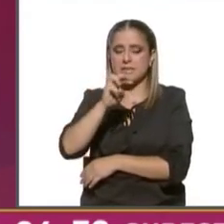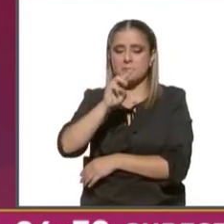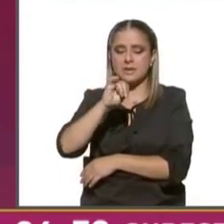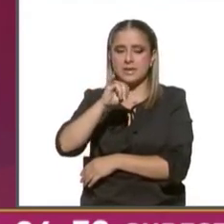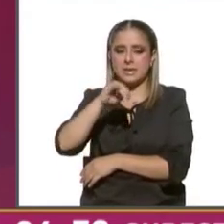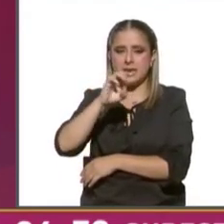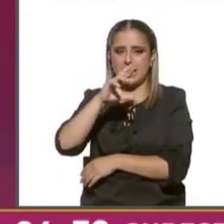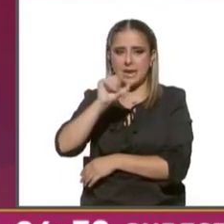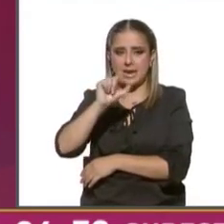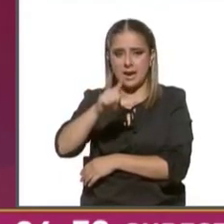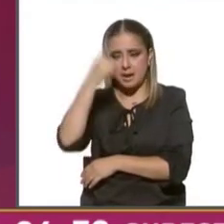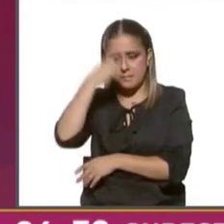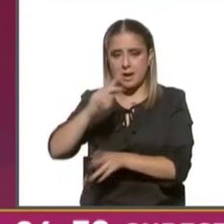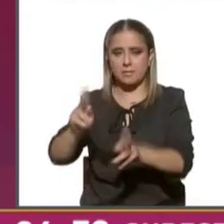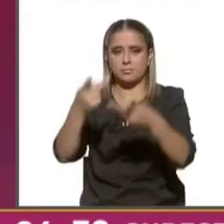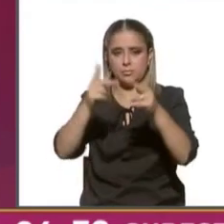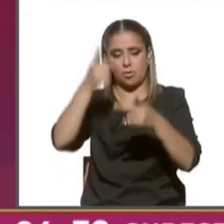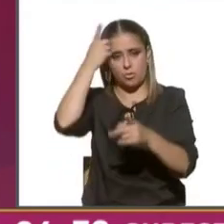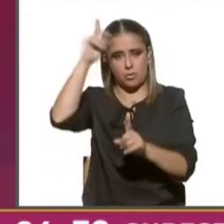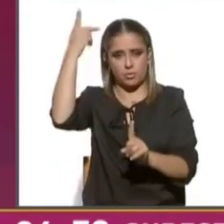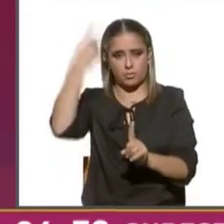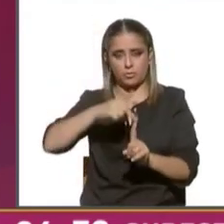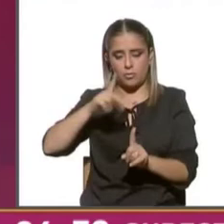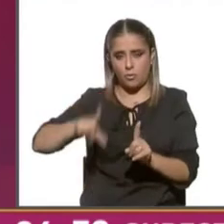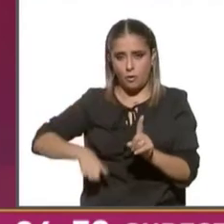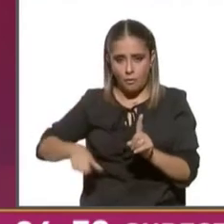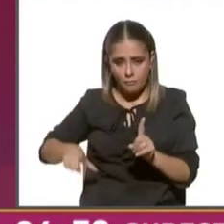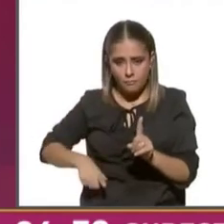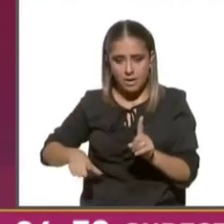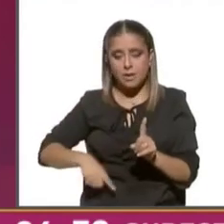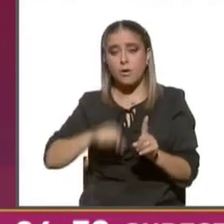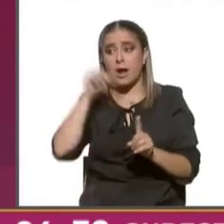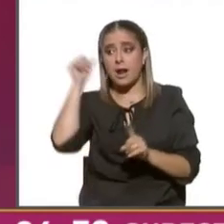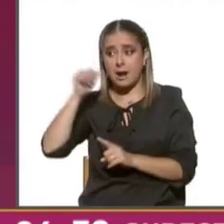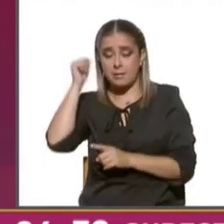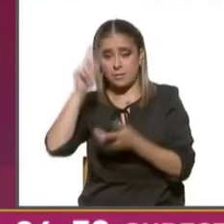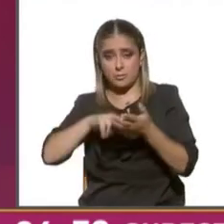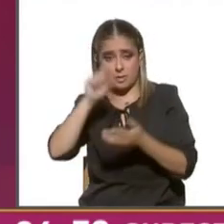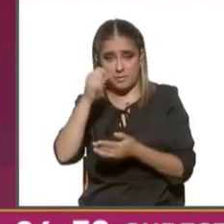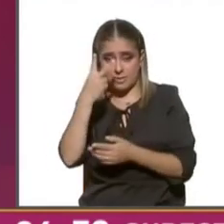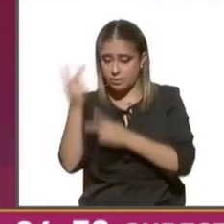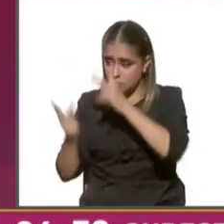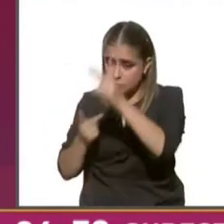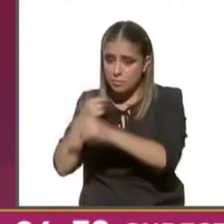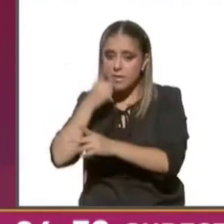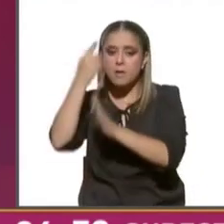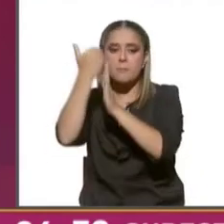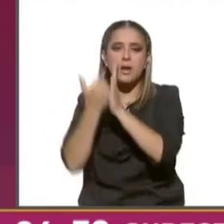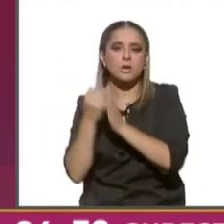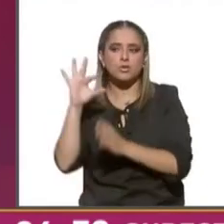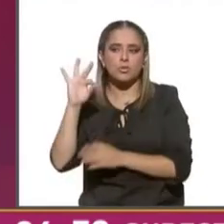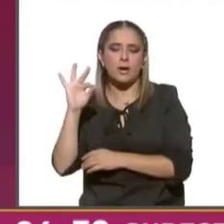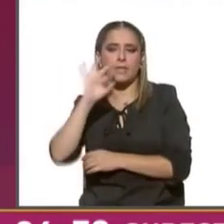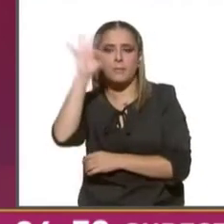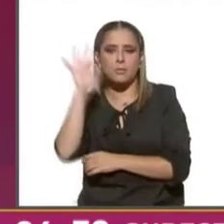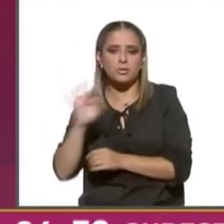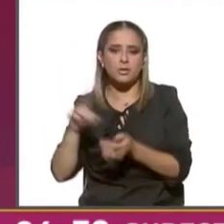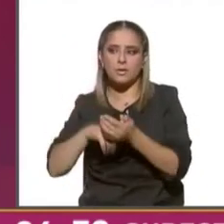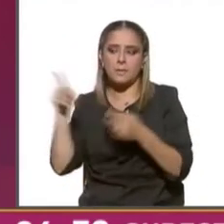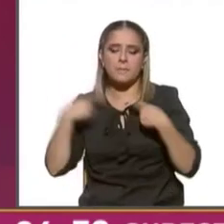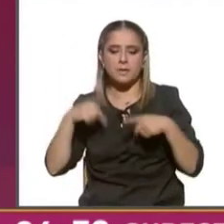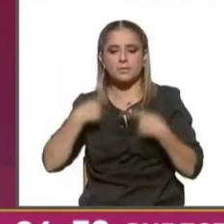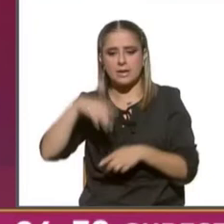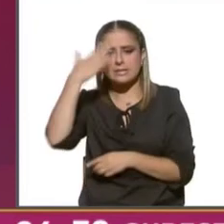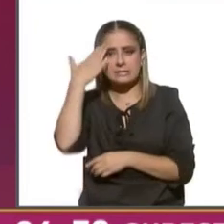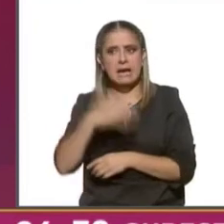que sea propiedad de la nación. Baja el porcentaje ligeramente, 40%, pero nuevamente creo que es